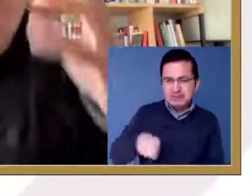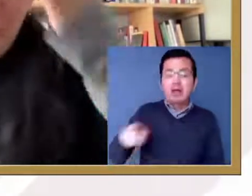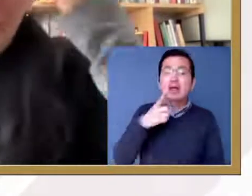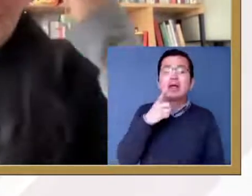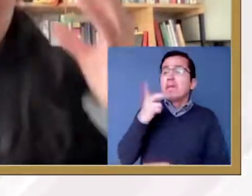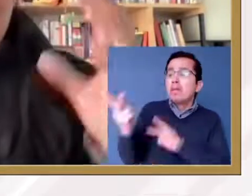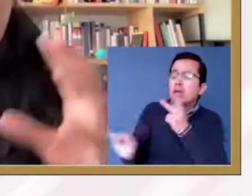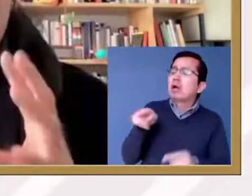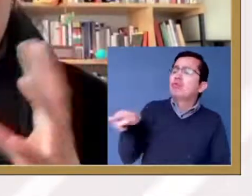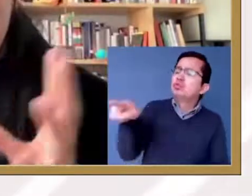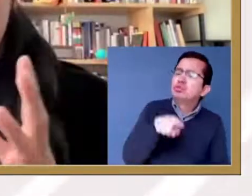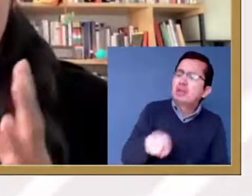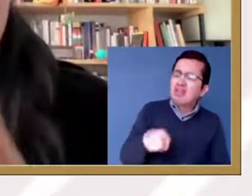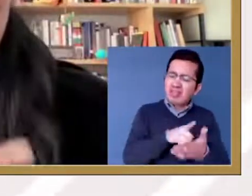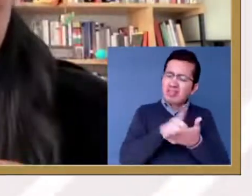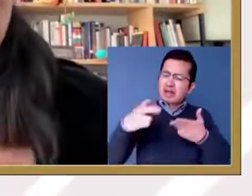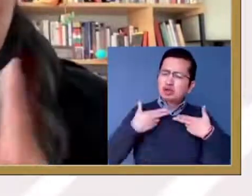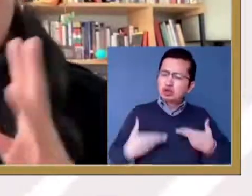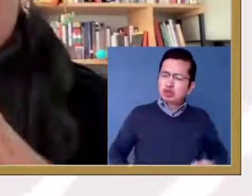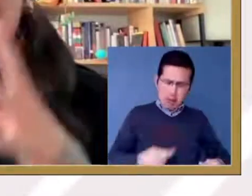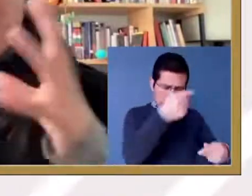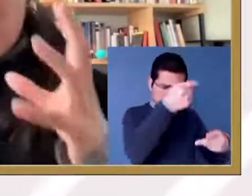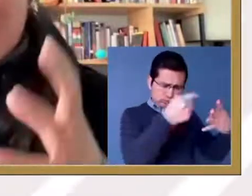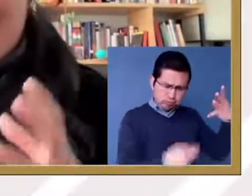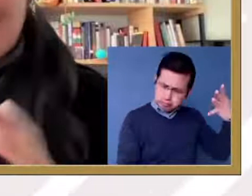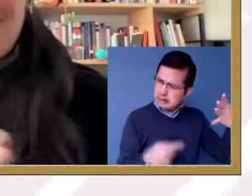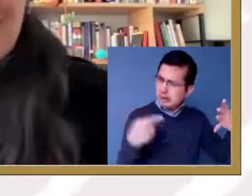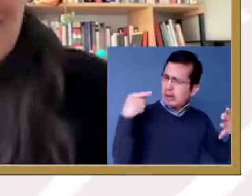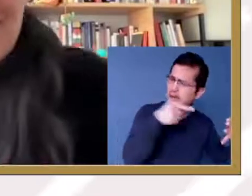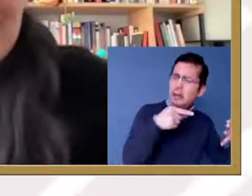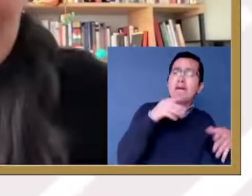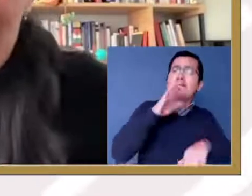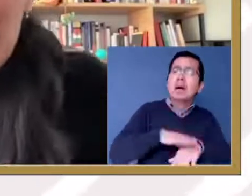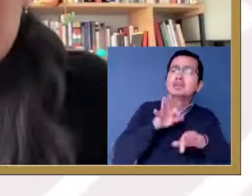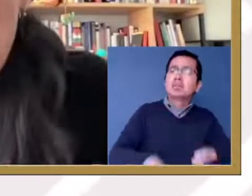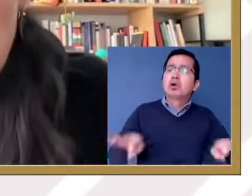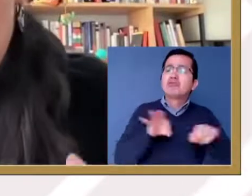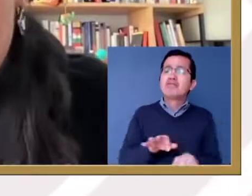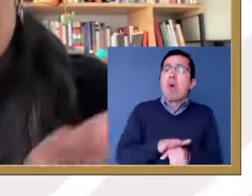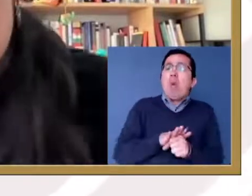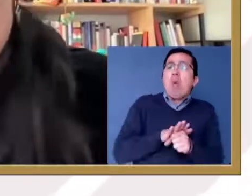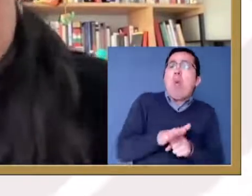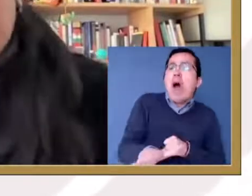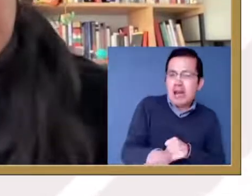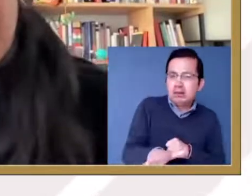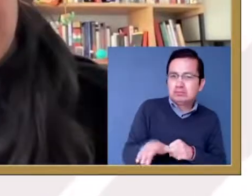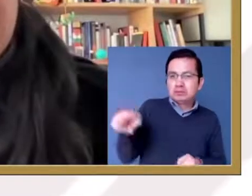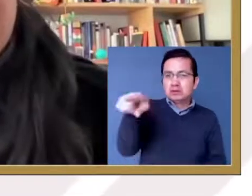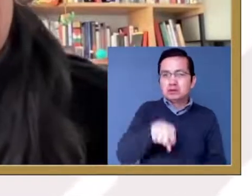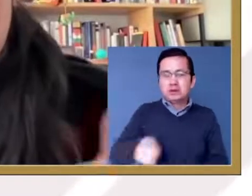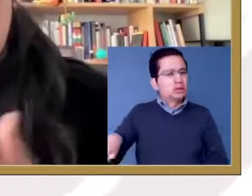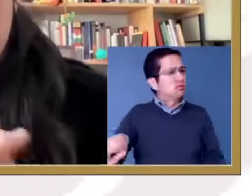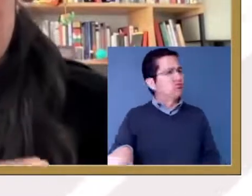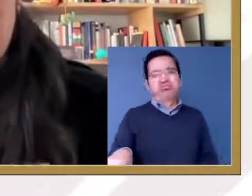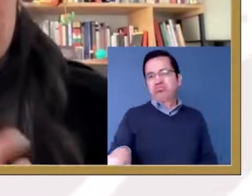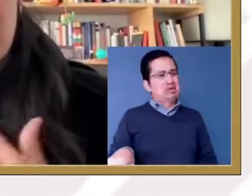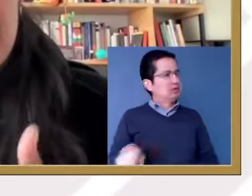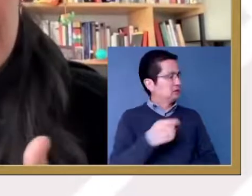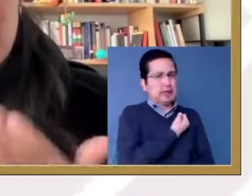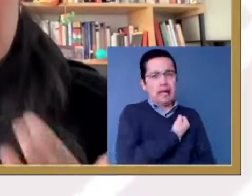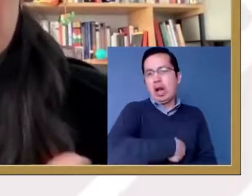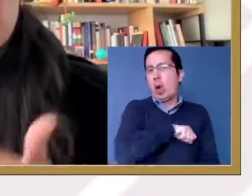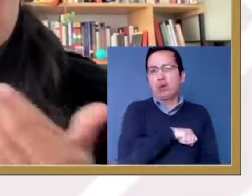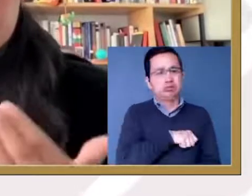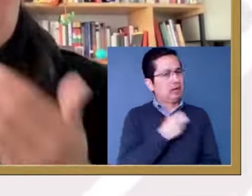más importantes, que igual ya es una pregunta compleja porque obliga a la gente a jerarquizar. Obviamente salud sale, ¿no?, como lo más importante